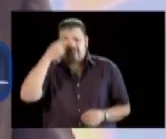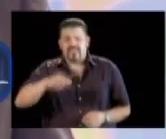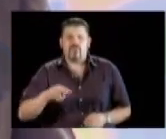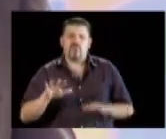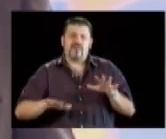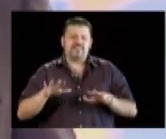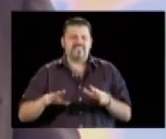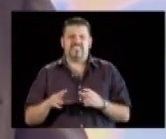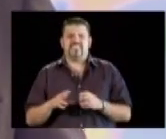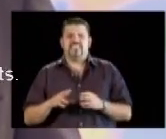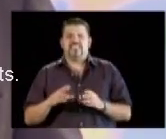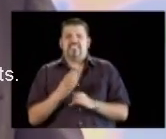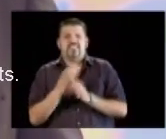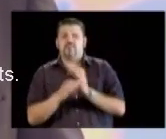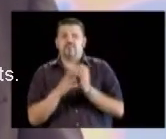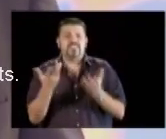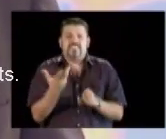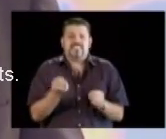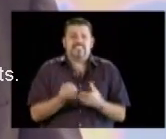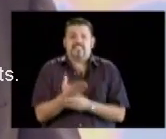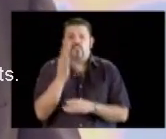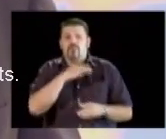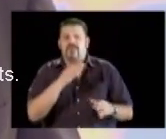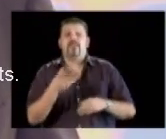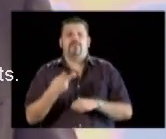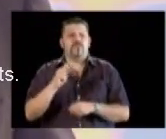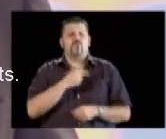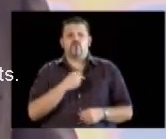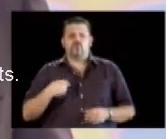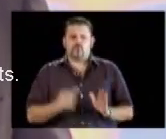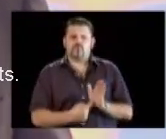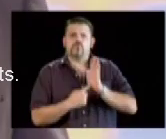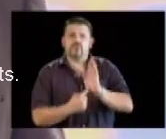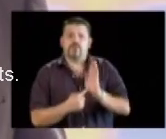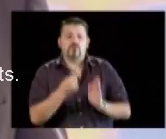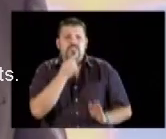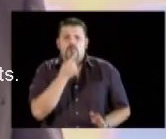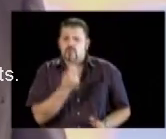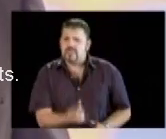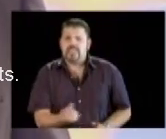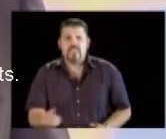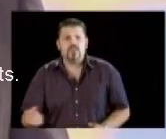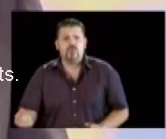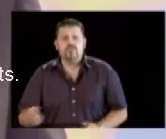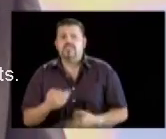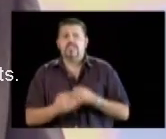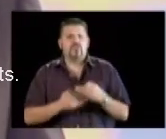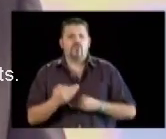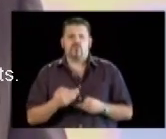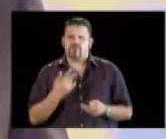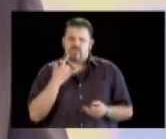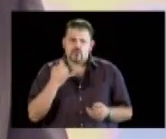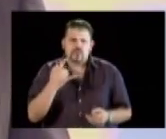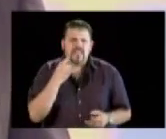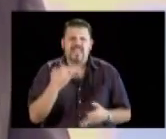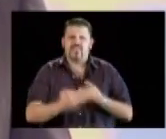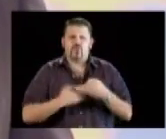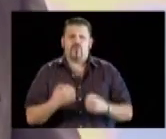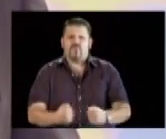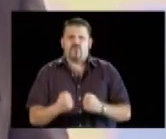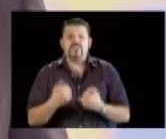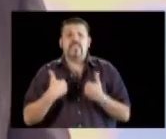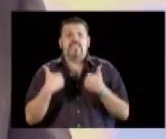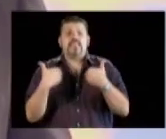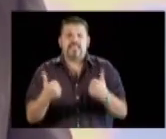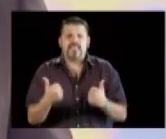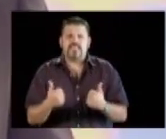no la aumentamos, donde mostramos que los niños pueden descubrir sus talentos, desarrollar sus talentos y entender